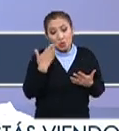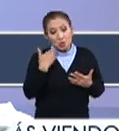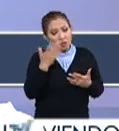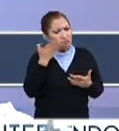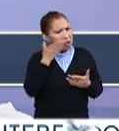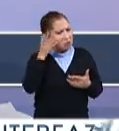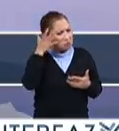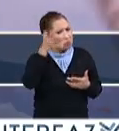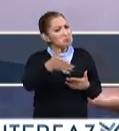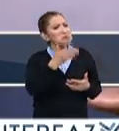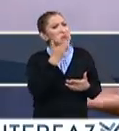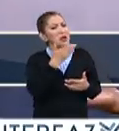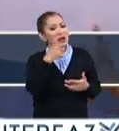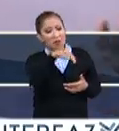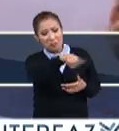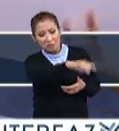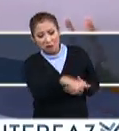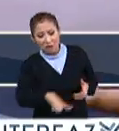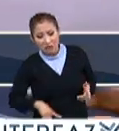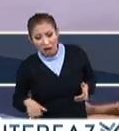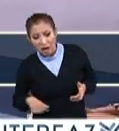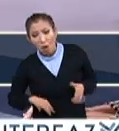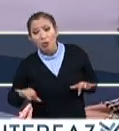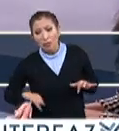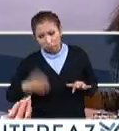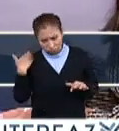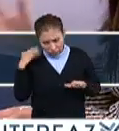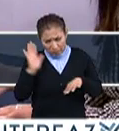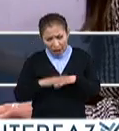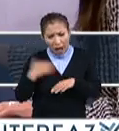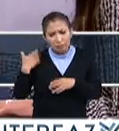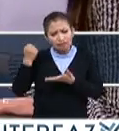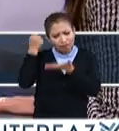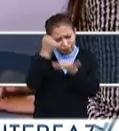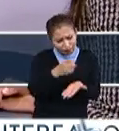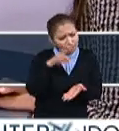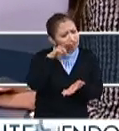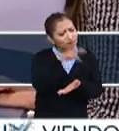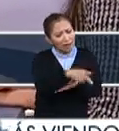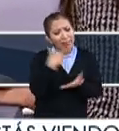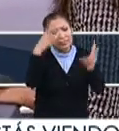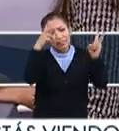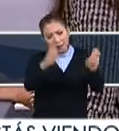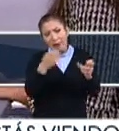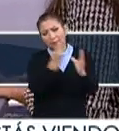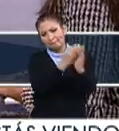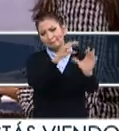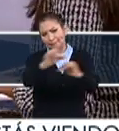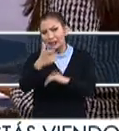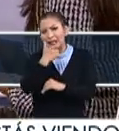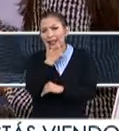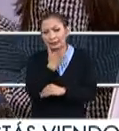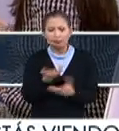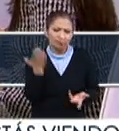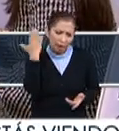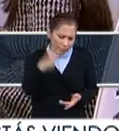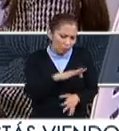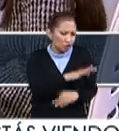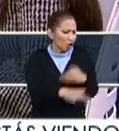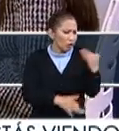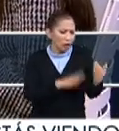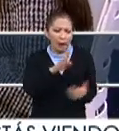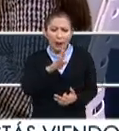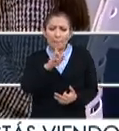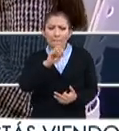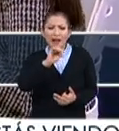digamos, que veamos que el gobierno tiene interés de seguir invirtiendo en el tema de la enseñanza del inglés. Sabemos todos, y el